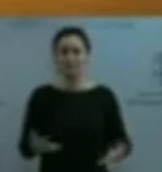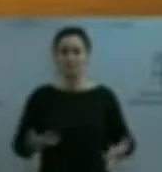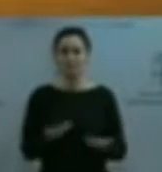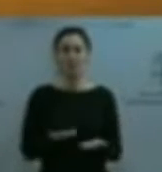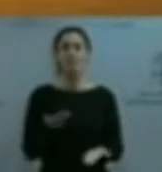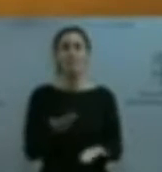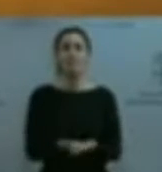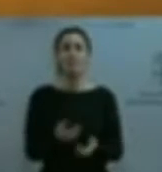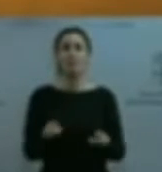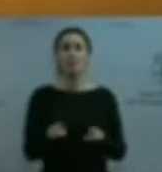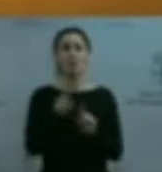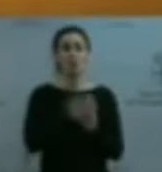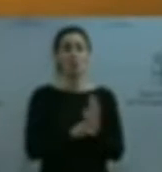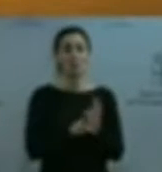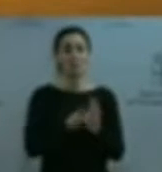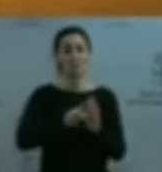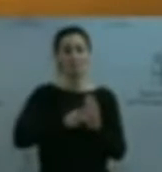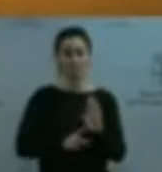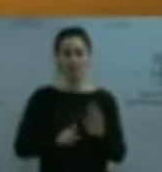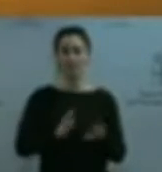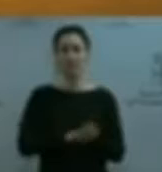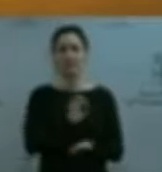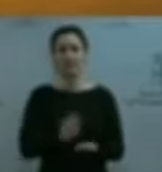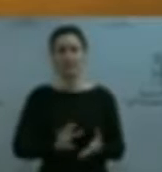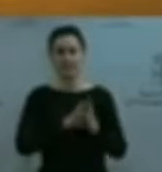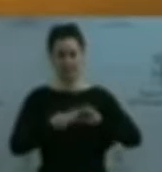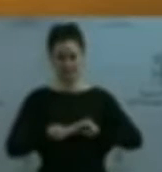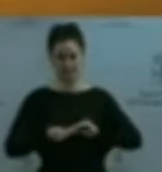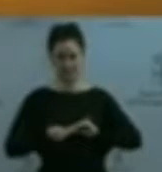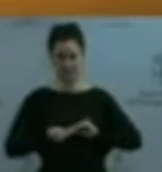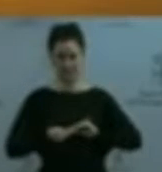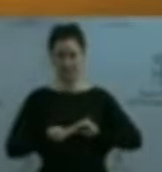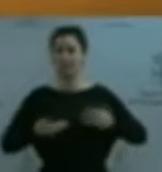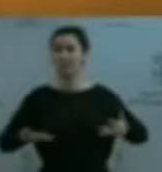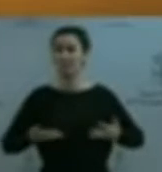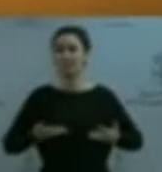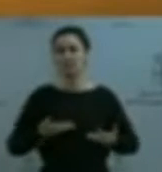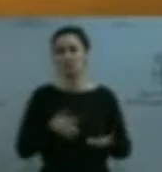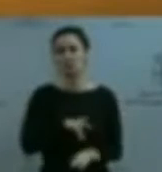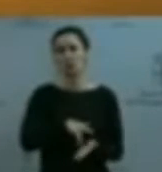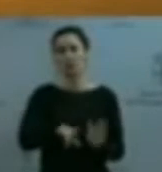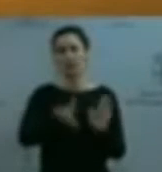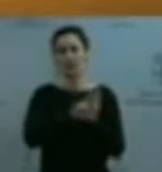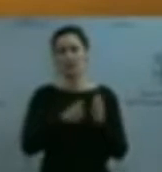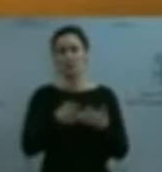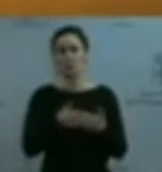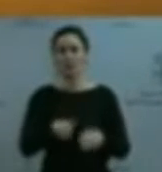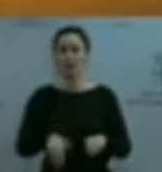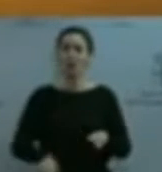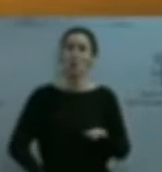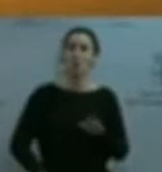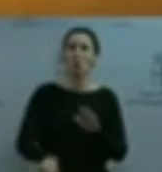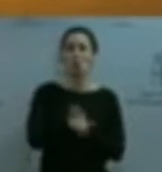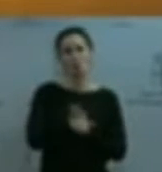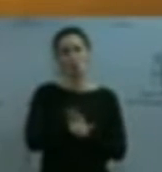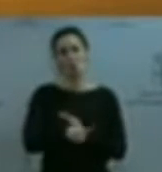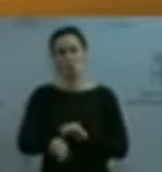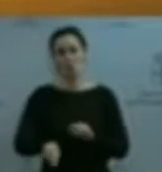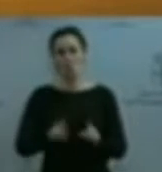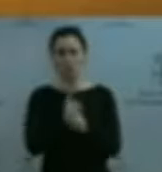que la aplicación de los intereses se realizara por la ley de la lucha contra la morosidad en vez de por el Código Civil. Conclusión, se tuvieron que pagar más